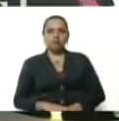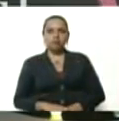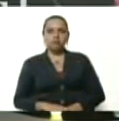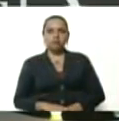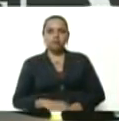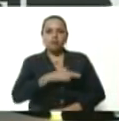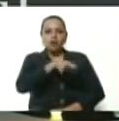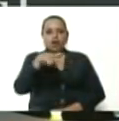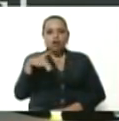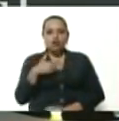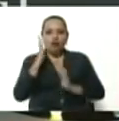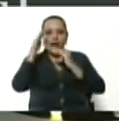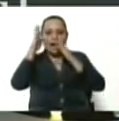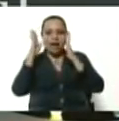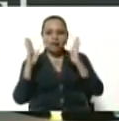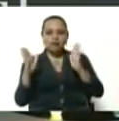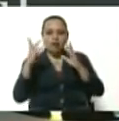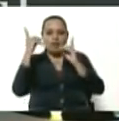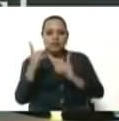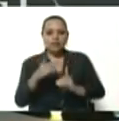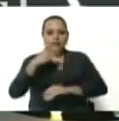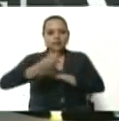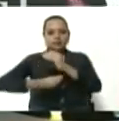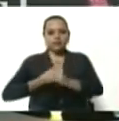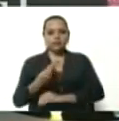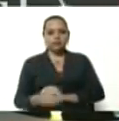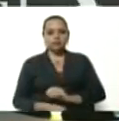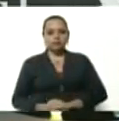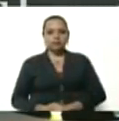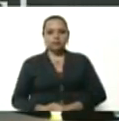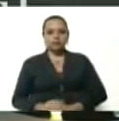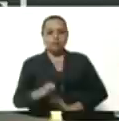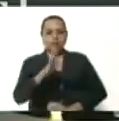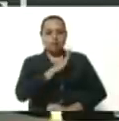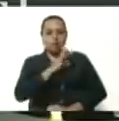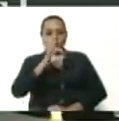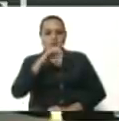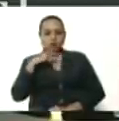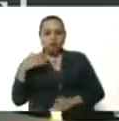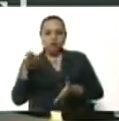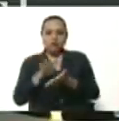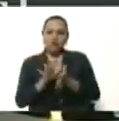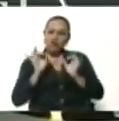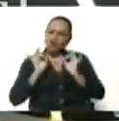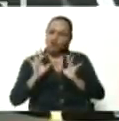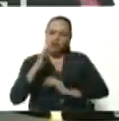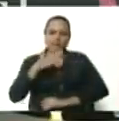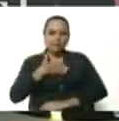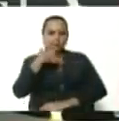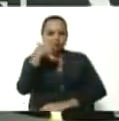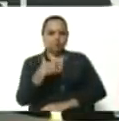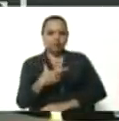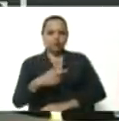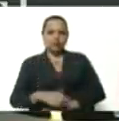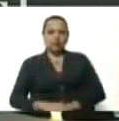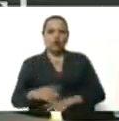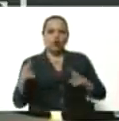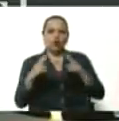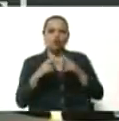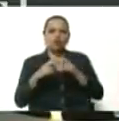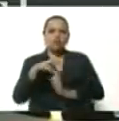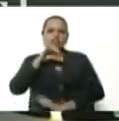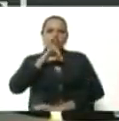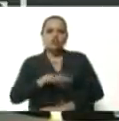Y nosotros atenderlo como debe ser. Tenemos 3 fallecidos, qué dolor ahí me da conocer la historia de